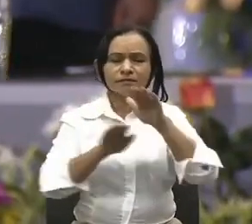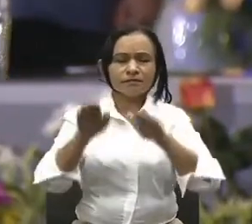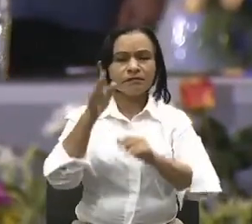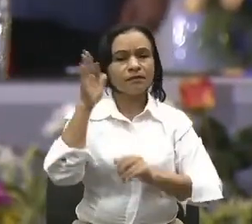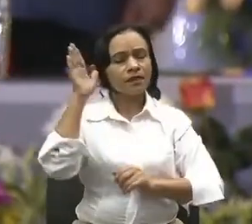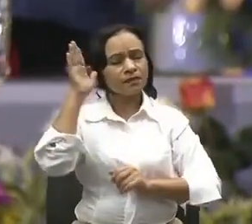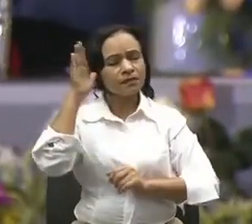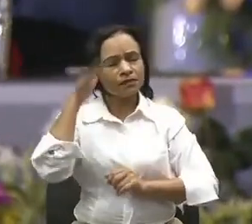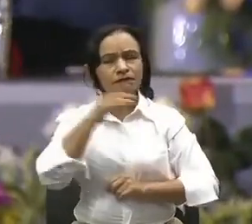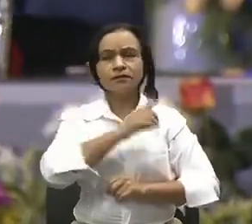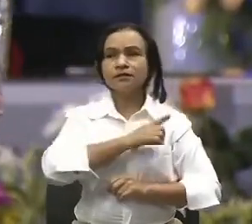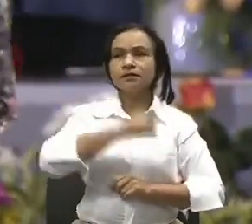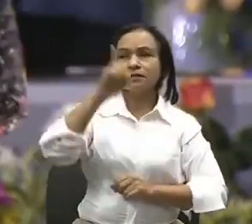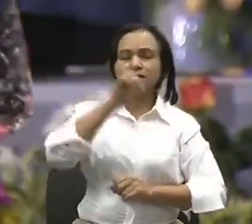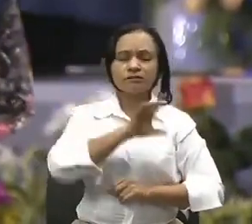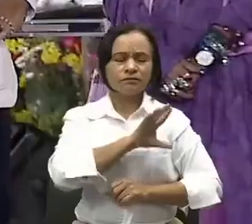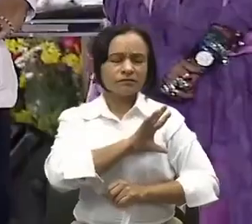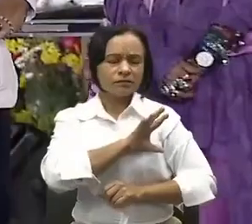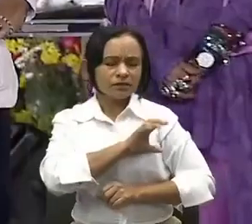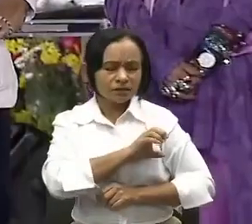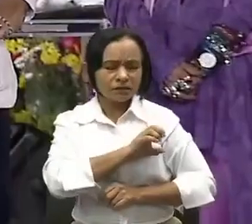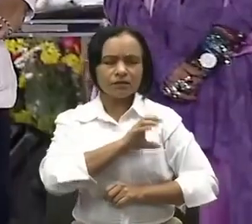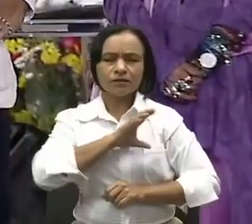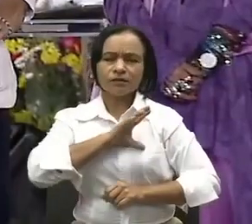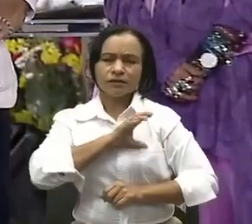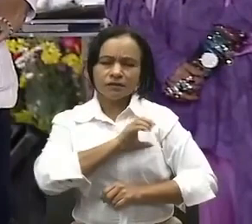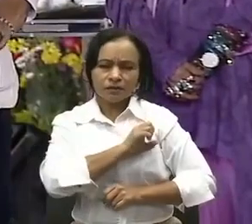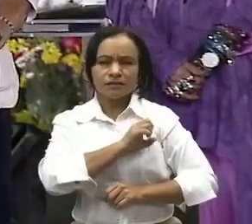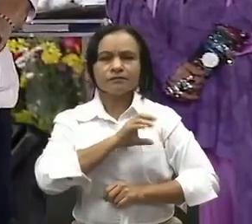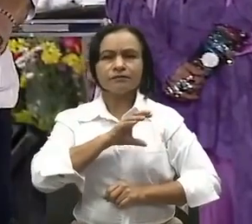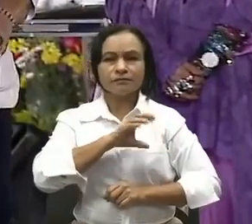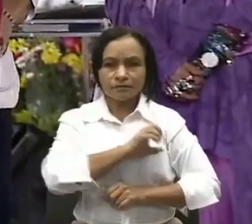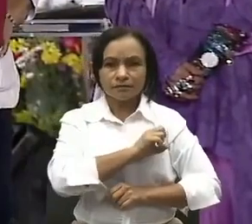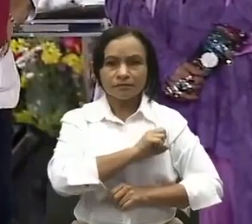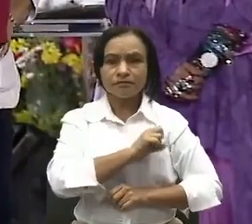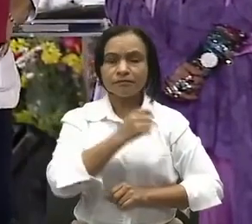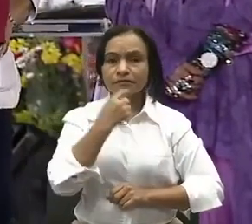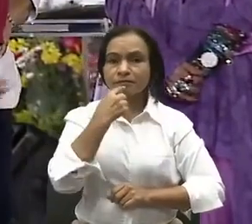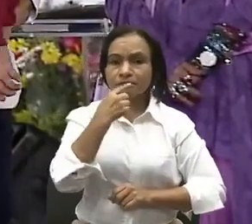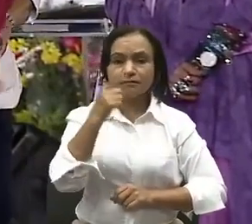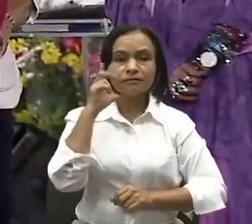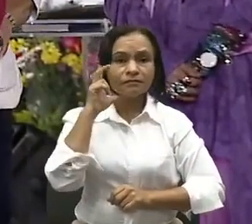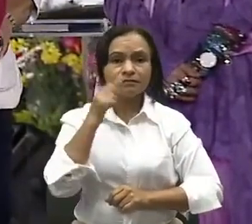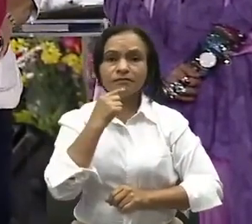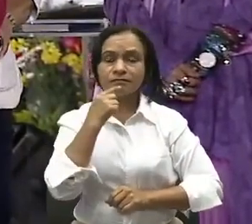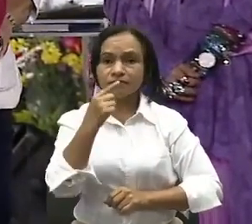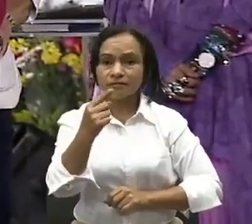mío, de dolor, dolor, dolor. Eso lo dijo Darío.